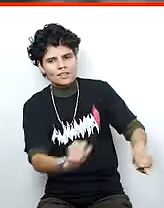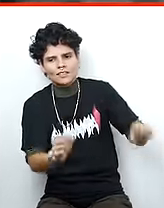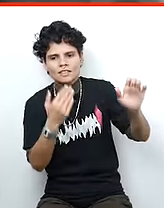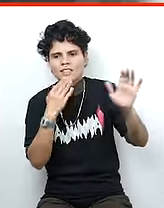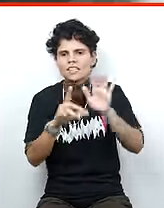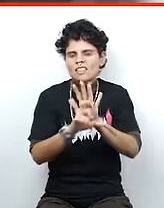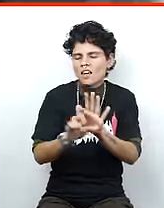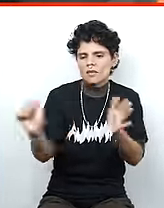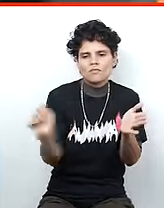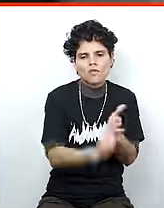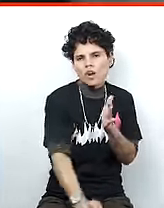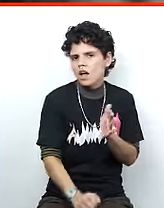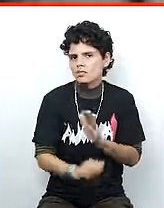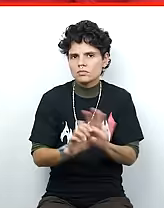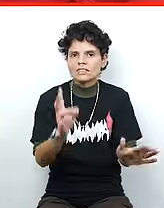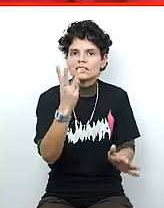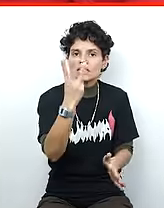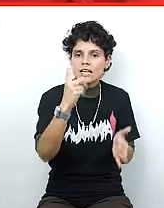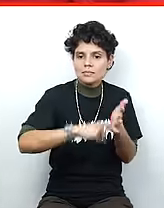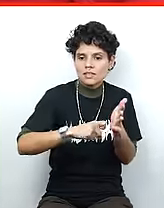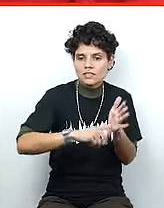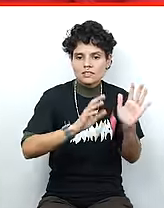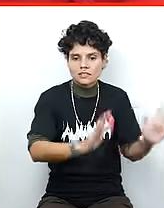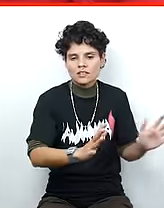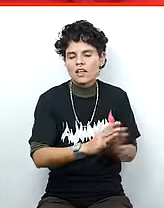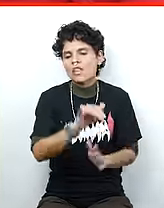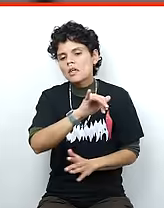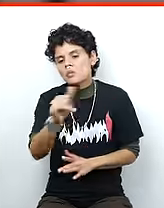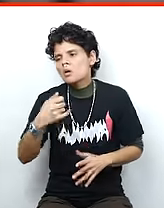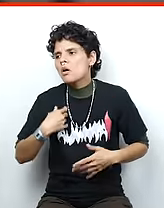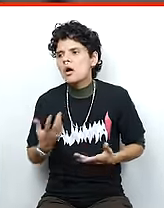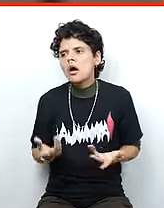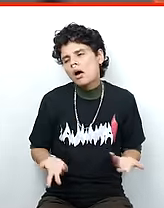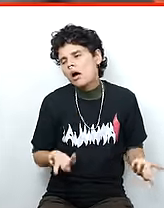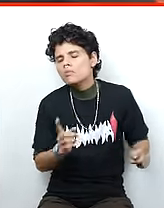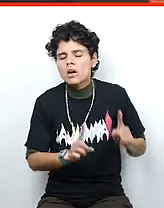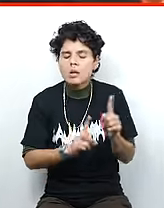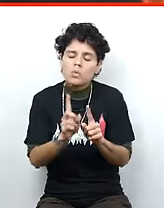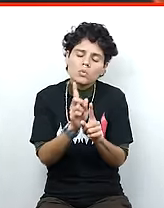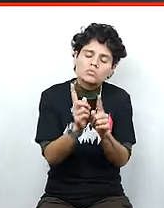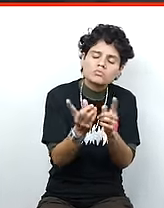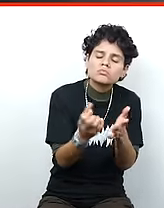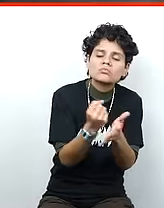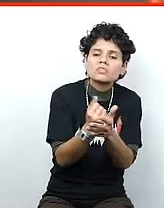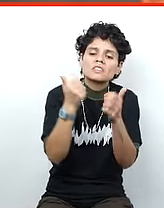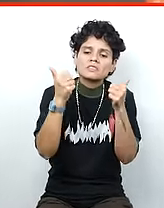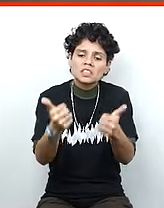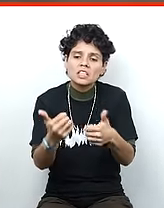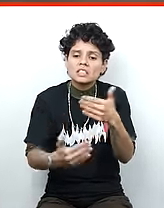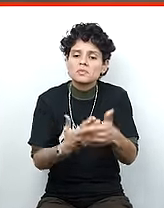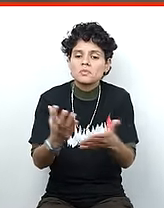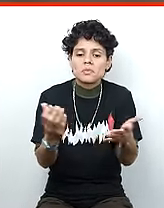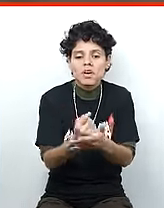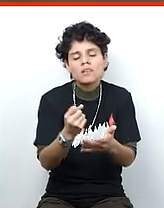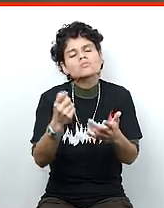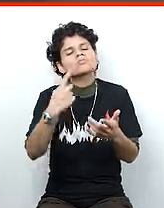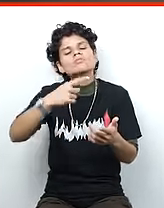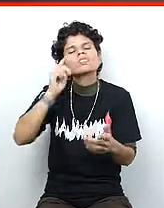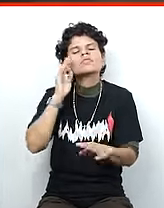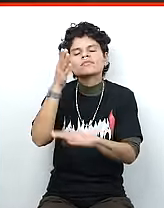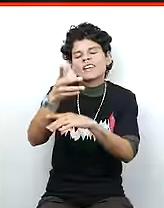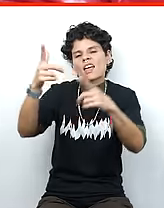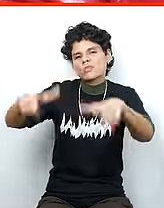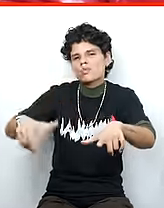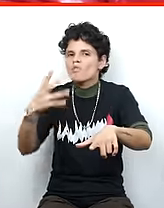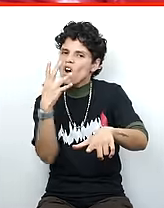música, me eliminé el Instagram como por 3 meses. Y un día, pa, hice algunas cosas, me fue bien, tenía un resto ahí y dije, ah, voy a ir al estudio a jugar